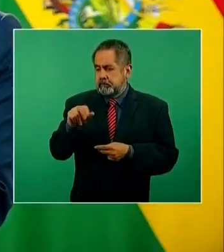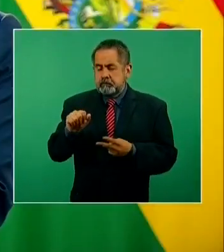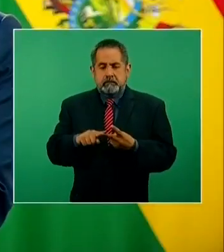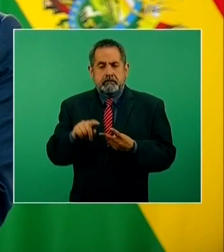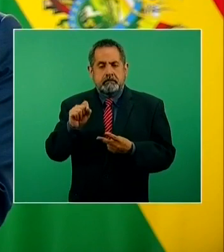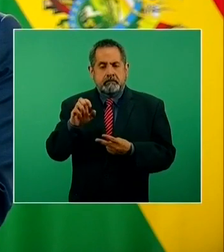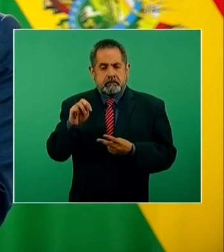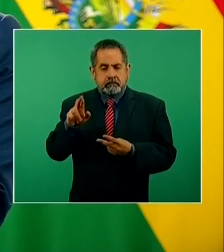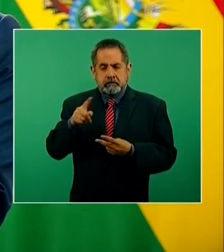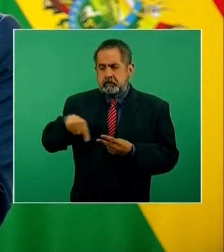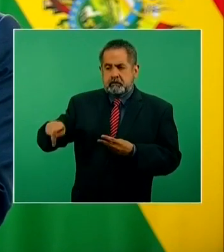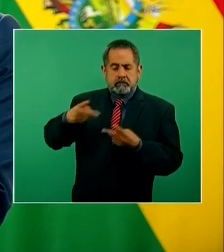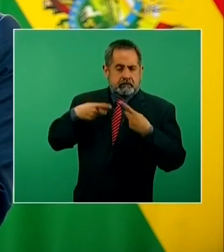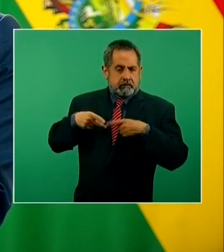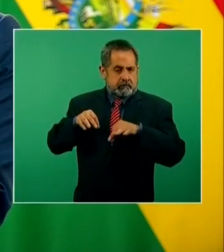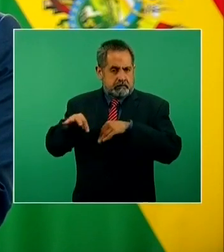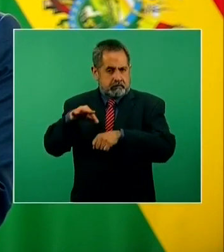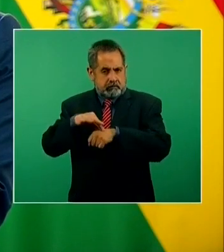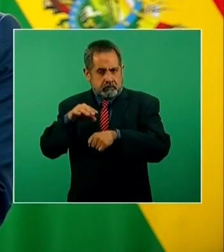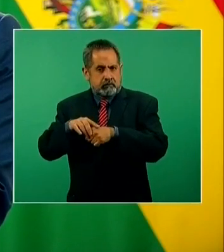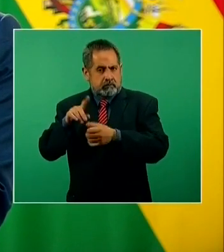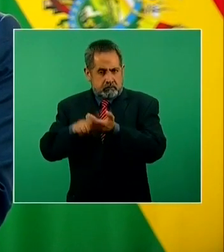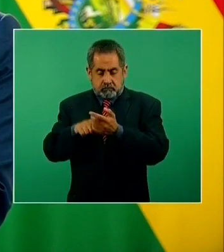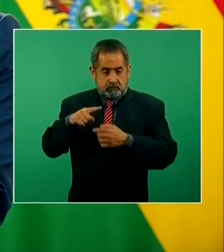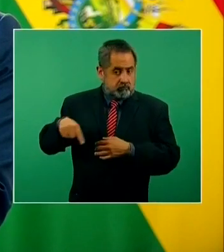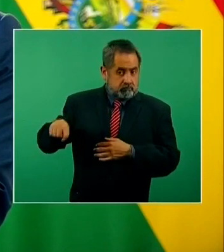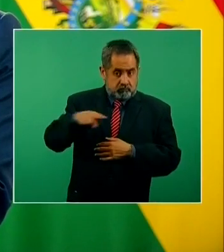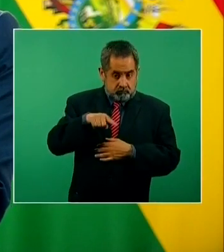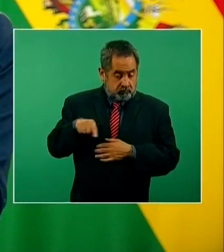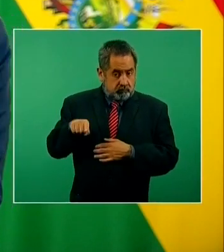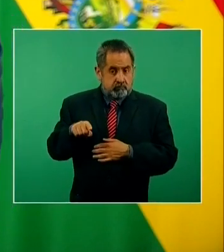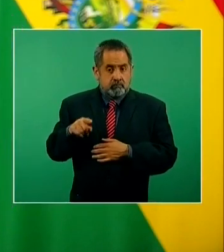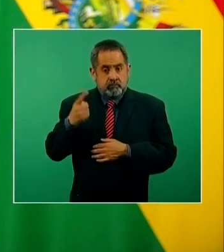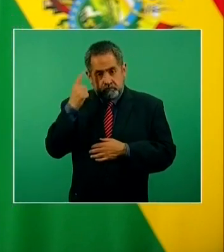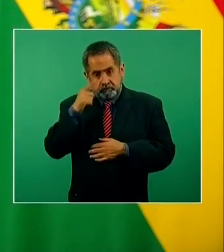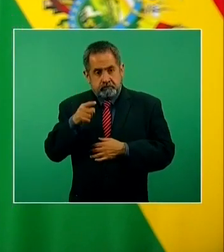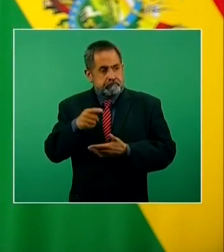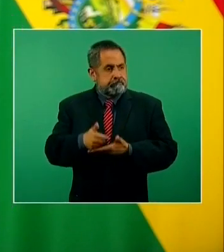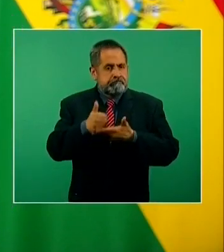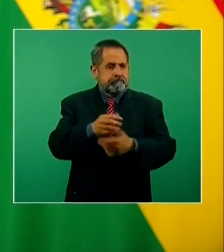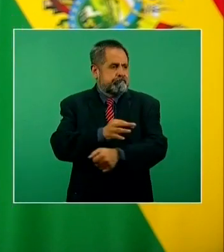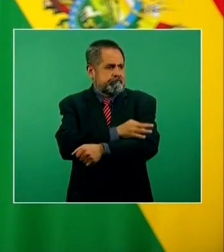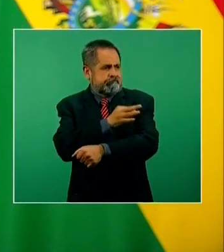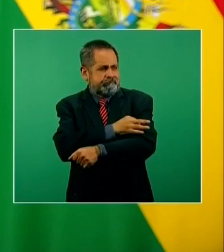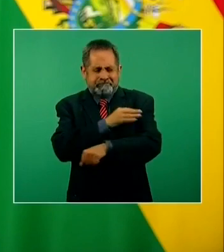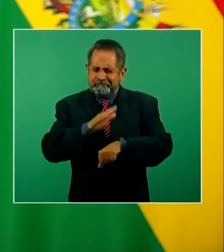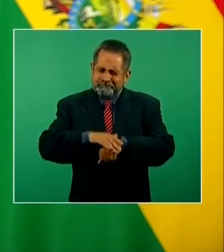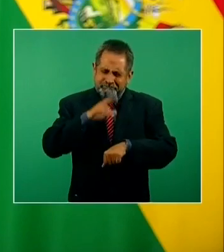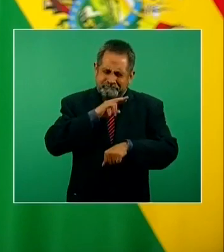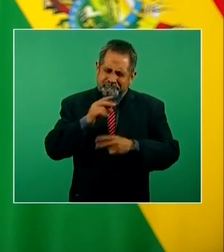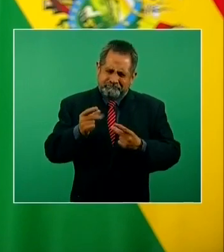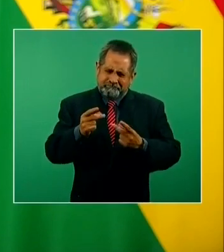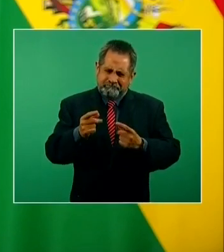el personal médico para vacunar a más personas